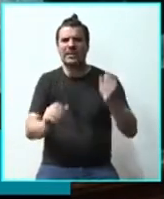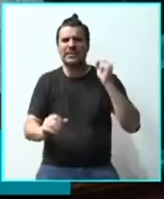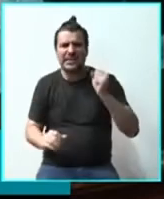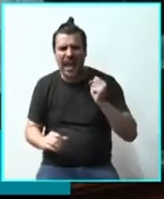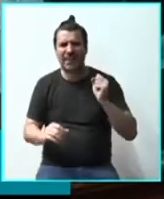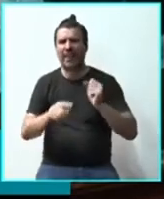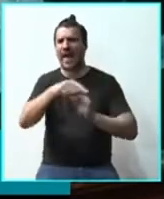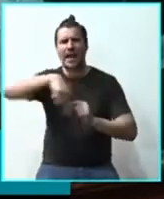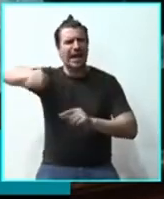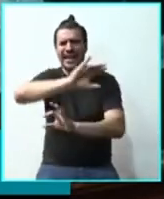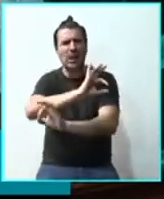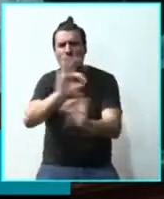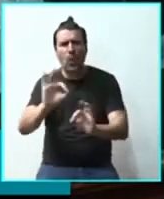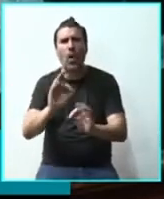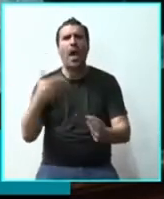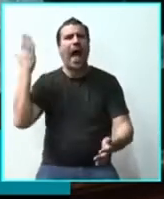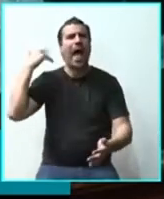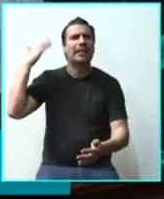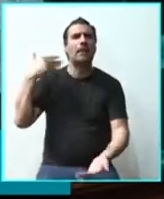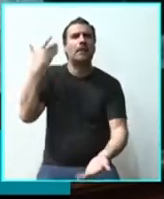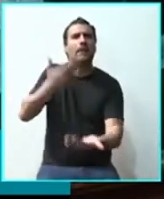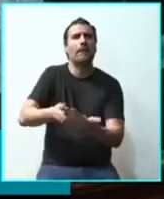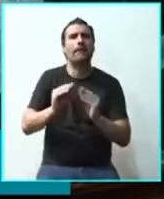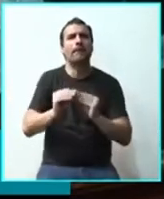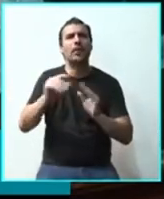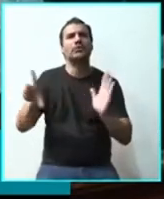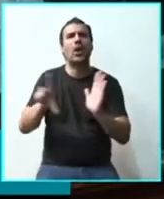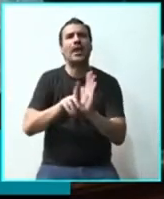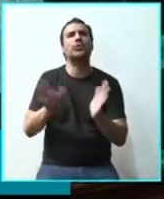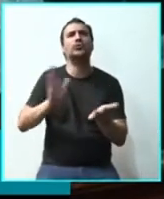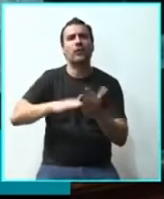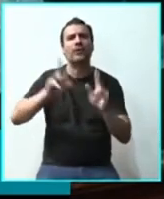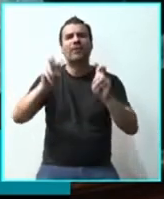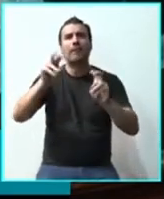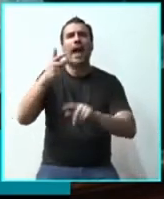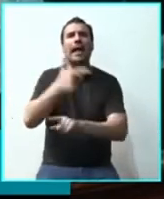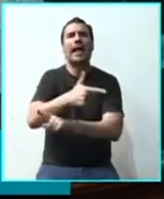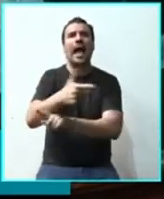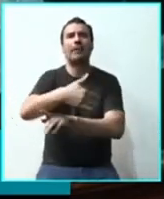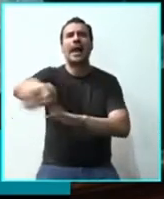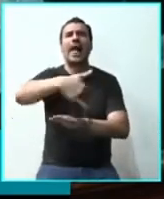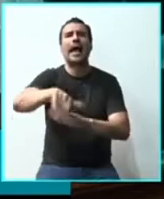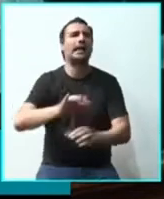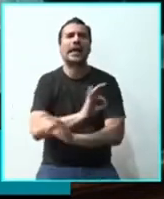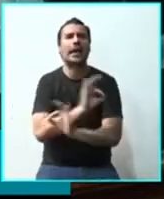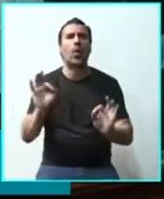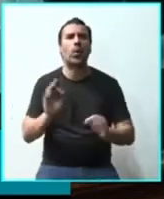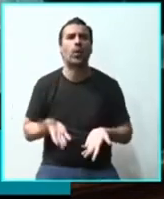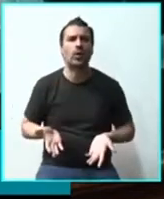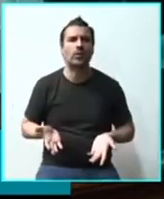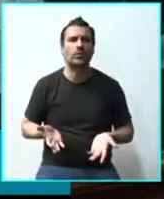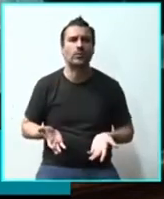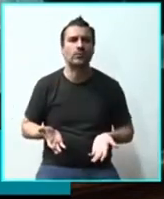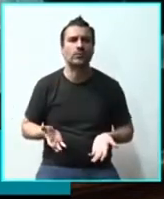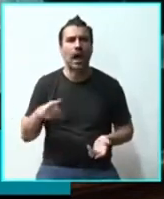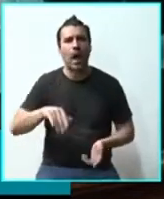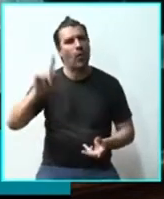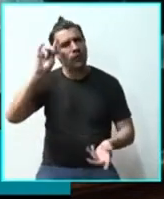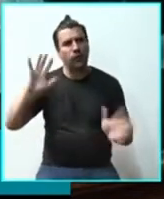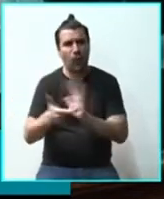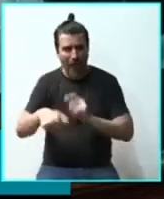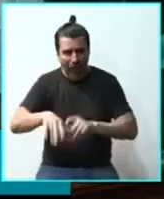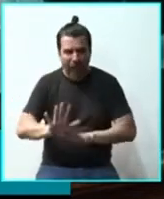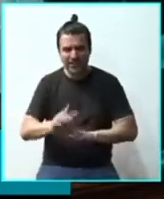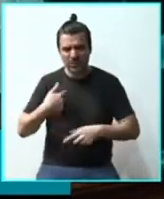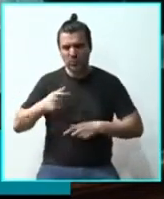que nunca pidieron prohibir y otros con que no quieren regular algo que presentaron un proyecto para que sea ley y regular. Sorprende, pero es la legislatura que